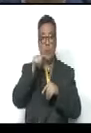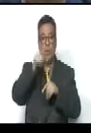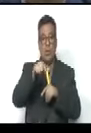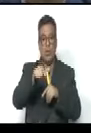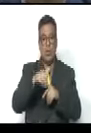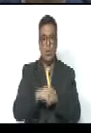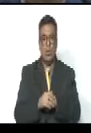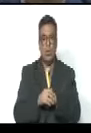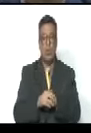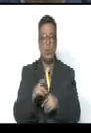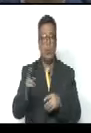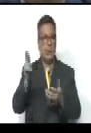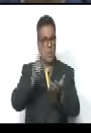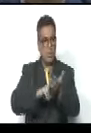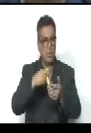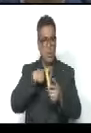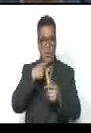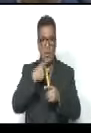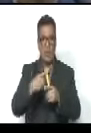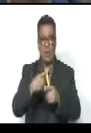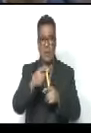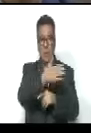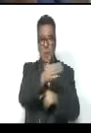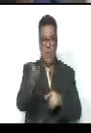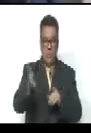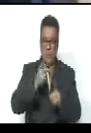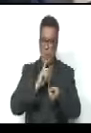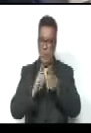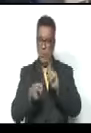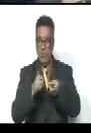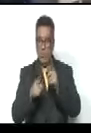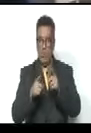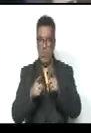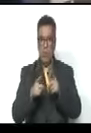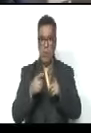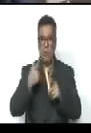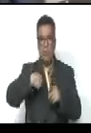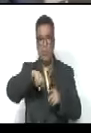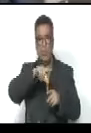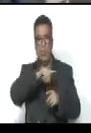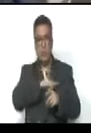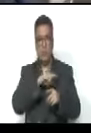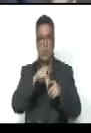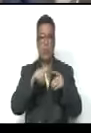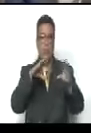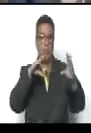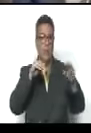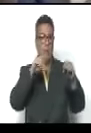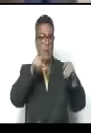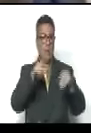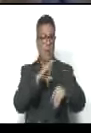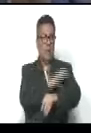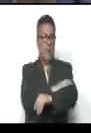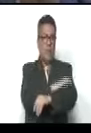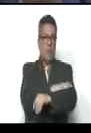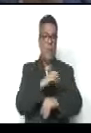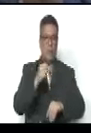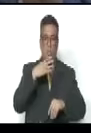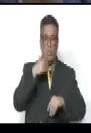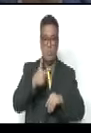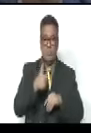está, repito, aunque a ustedes algunos, que cuando nosotros nos toca hablar a la oposición